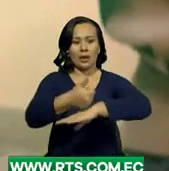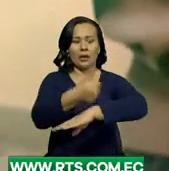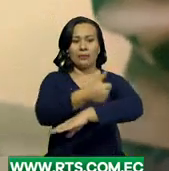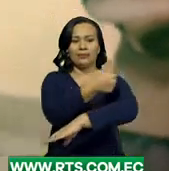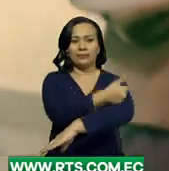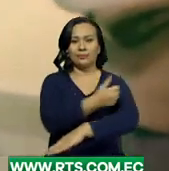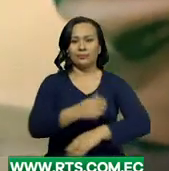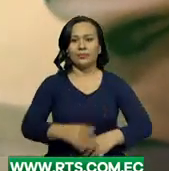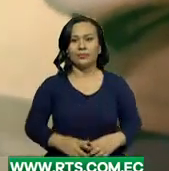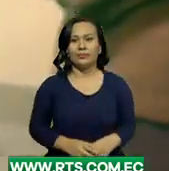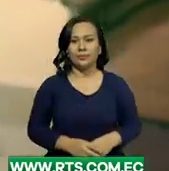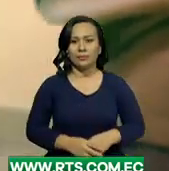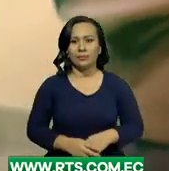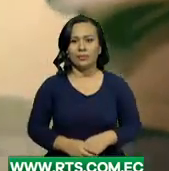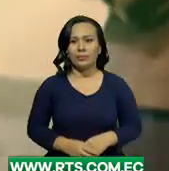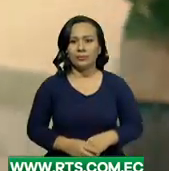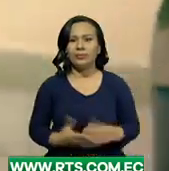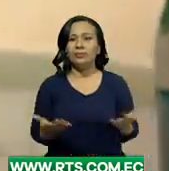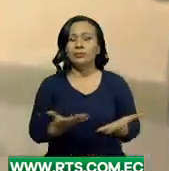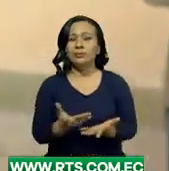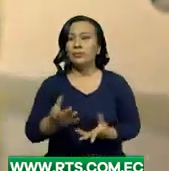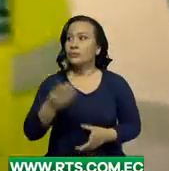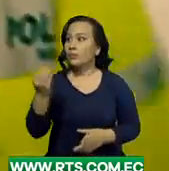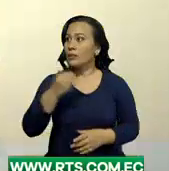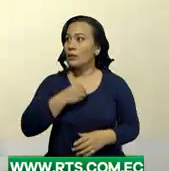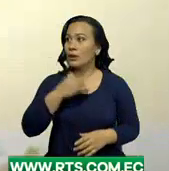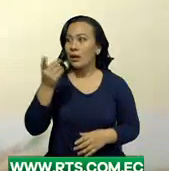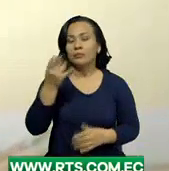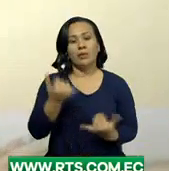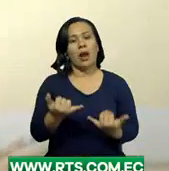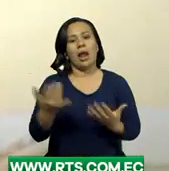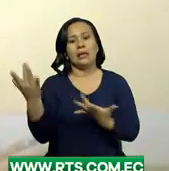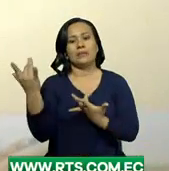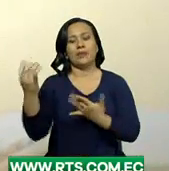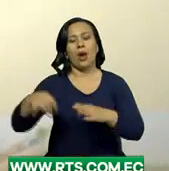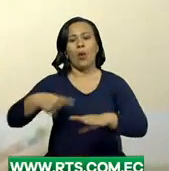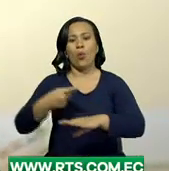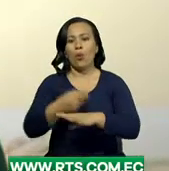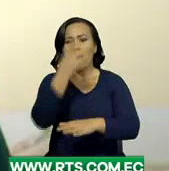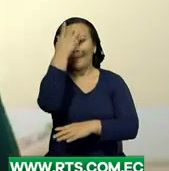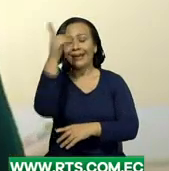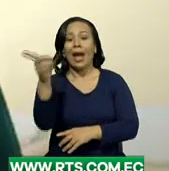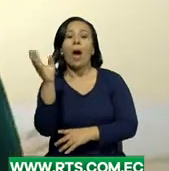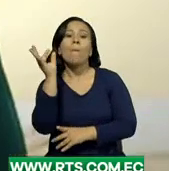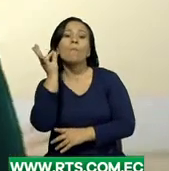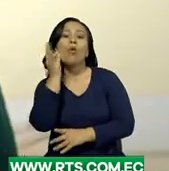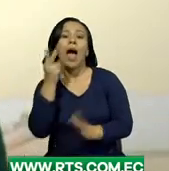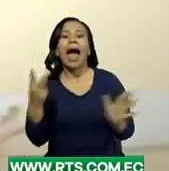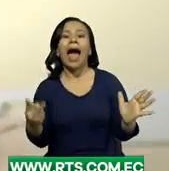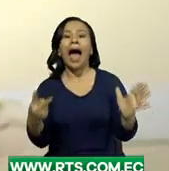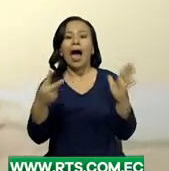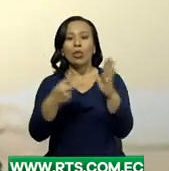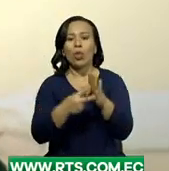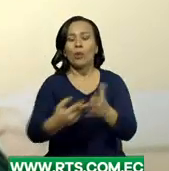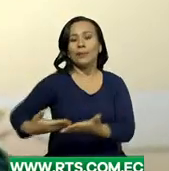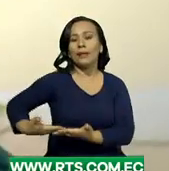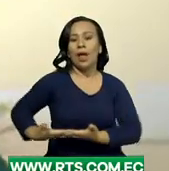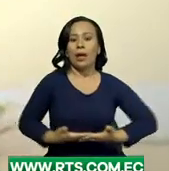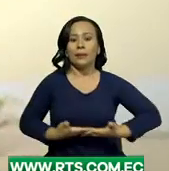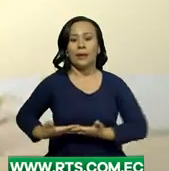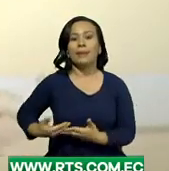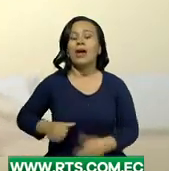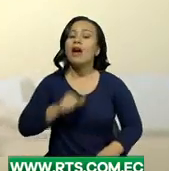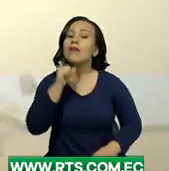competentes. Al parecer, las mujeres tendrían que ser juzgadas por el delito de adopción ilegal tipificado en el Código Integral